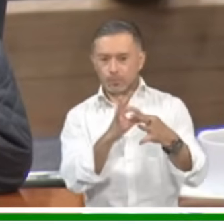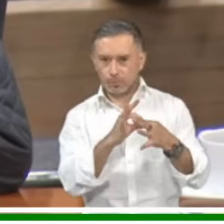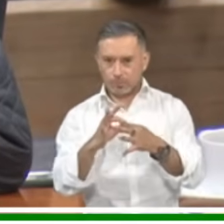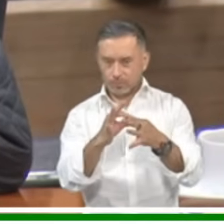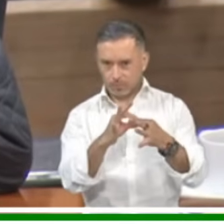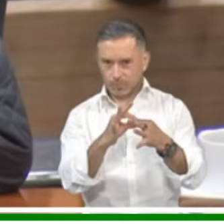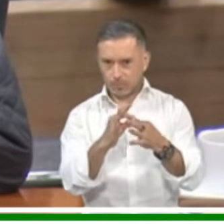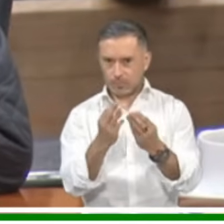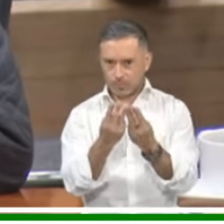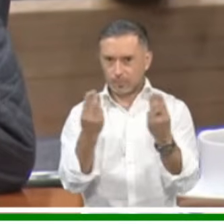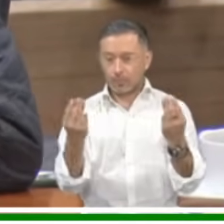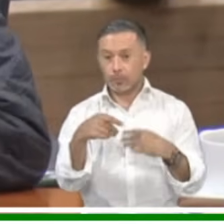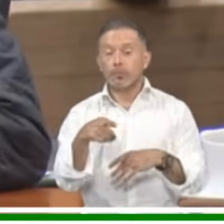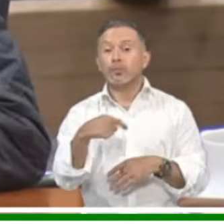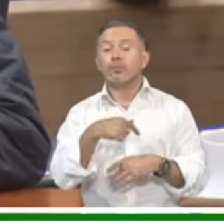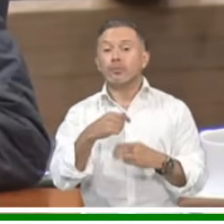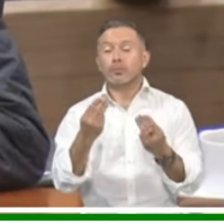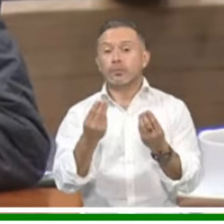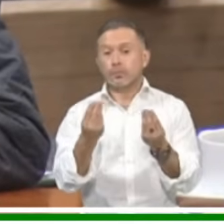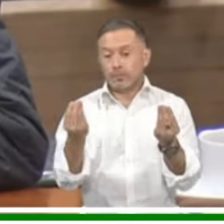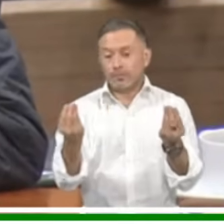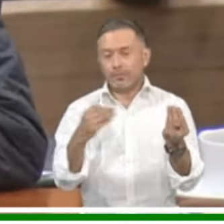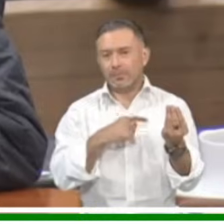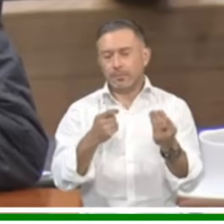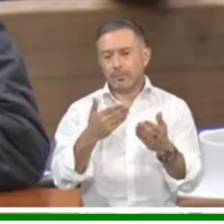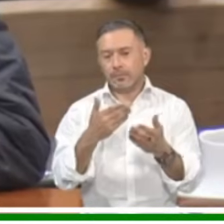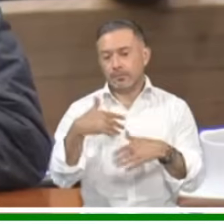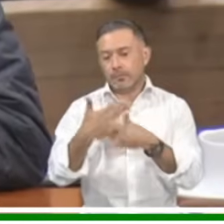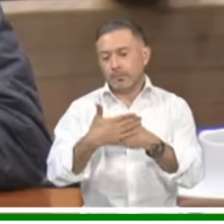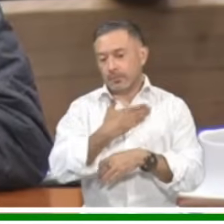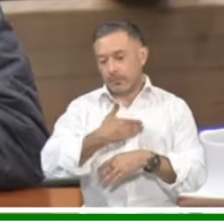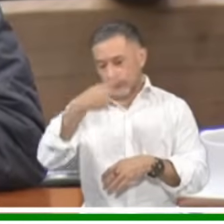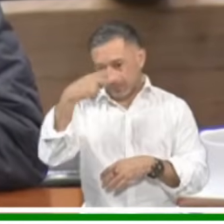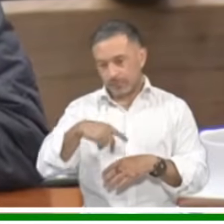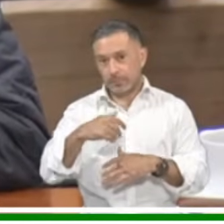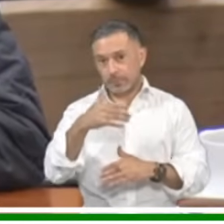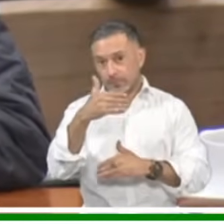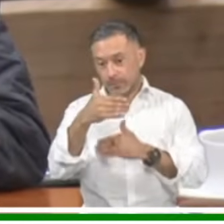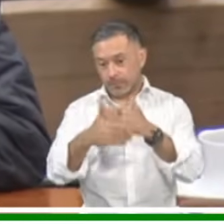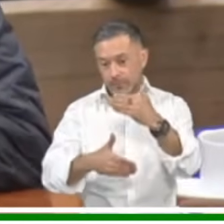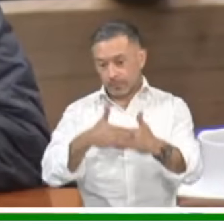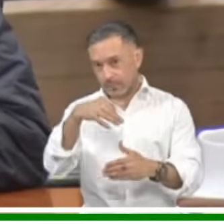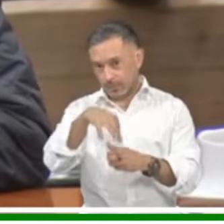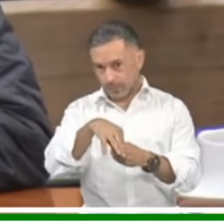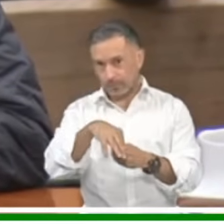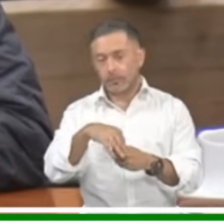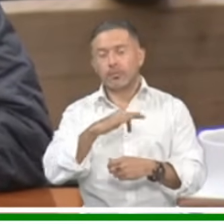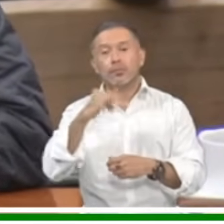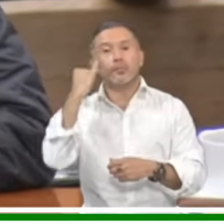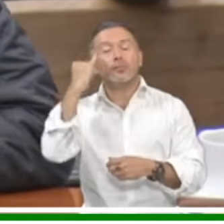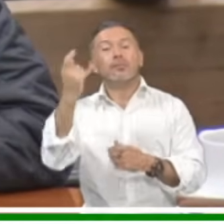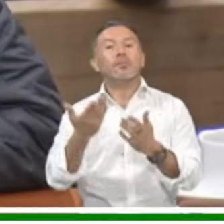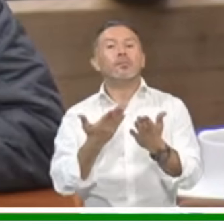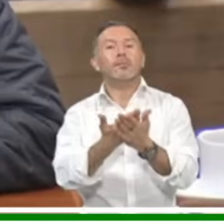que estamos compitiendo por la presidencia de la República en este proceso electoral hiciéramos propuestas